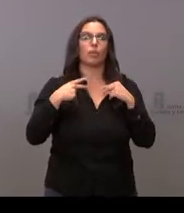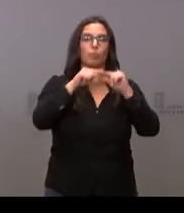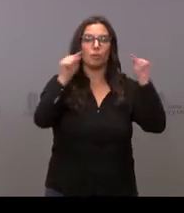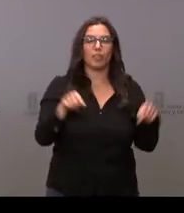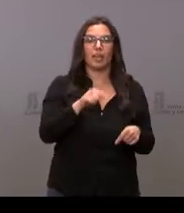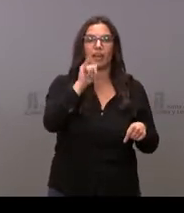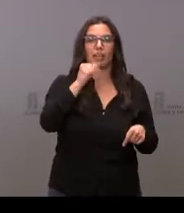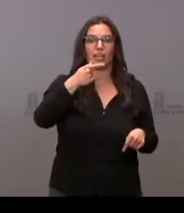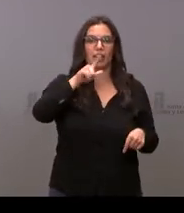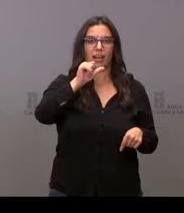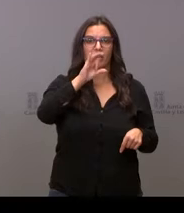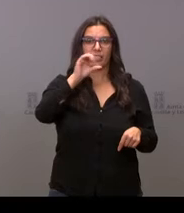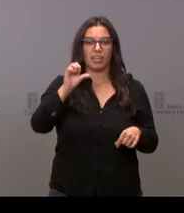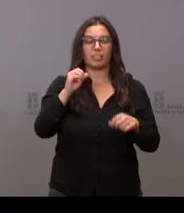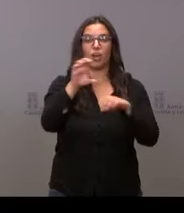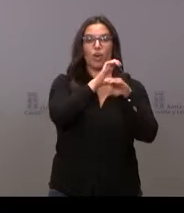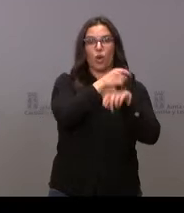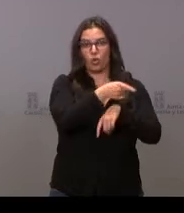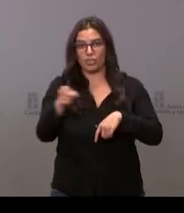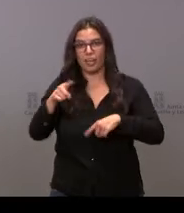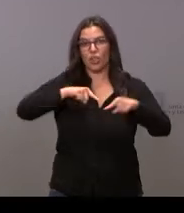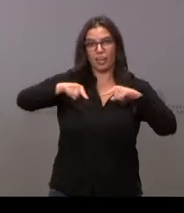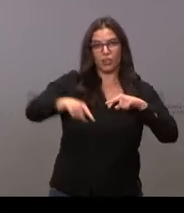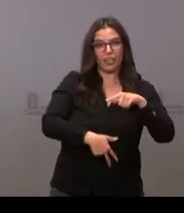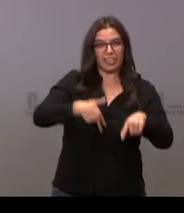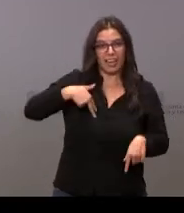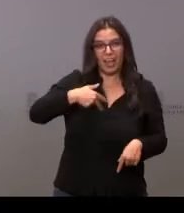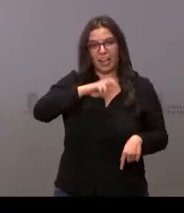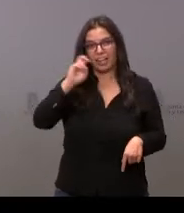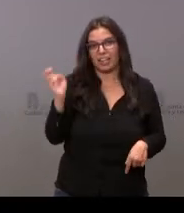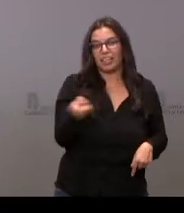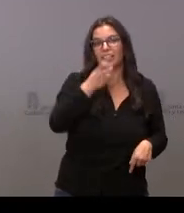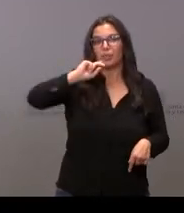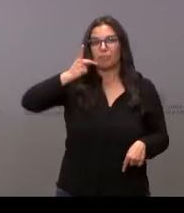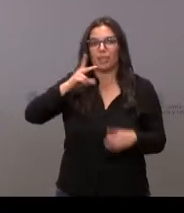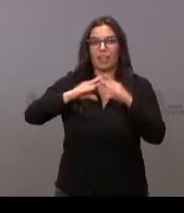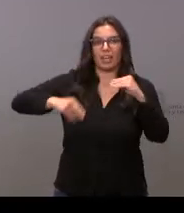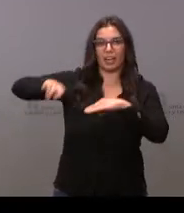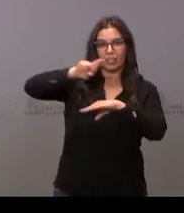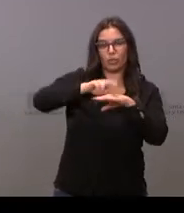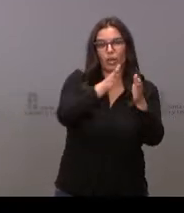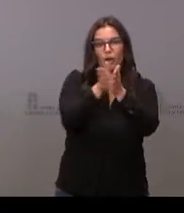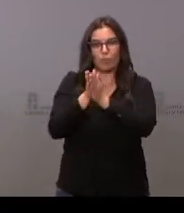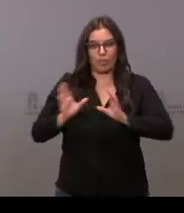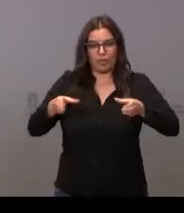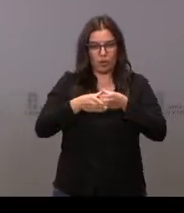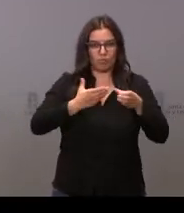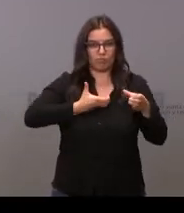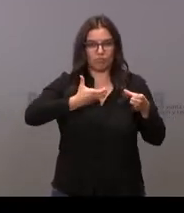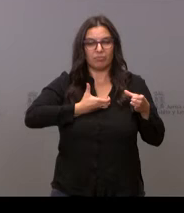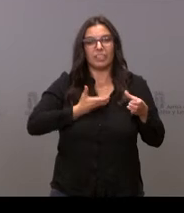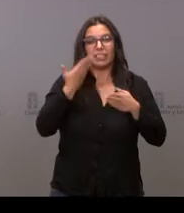consejeros directores generales vice rectores compañeros de corporación representantes